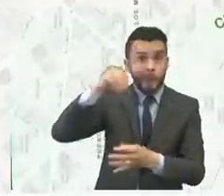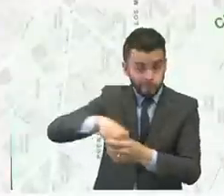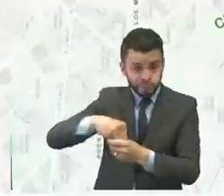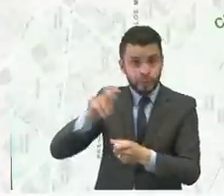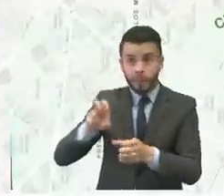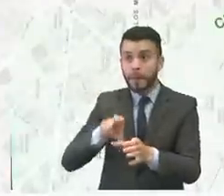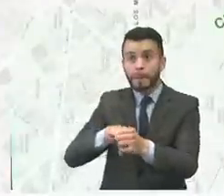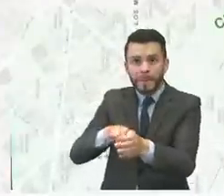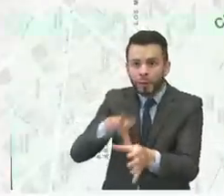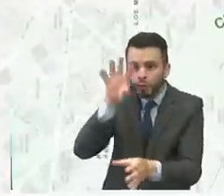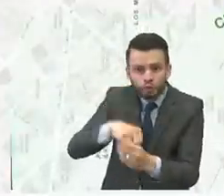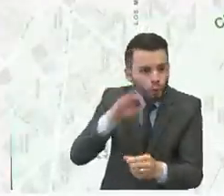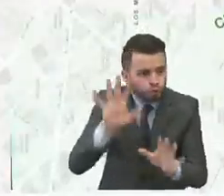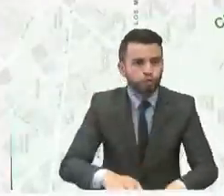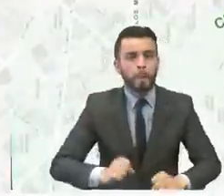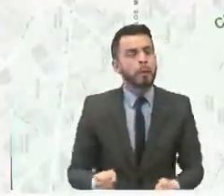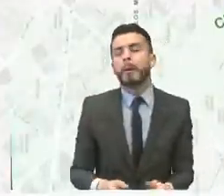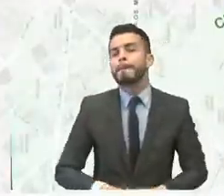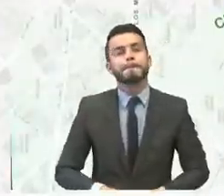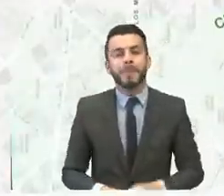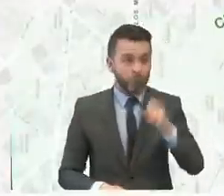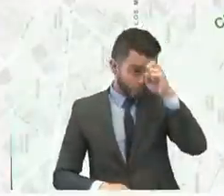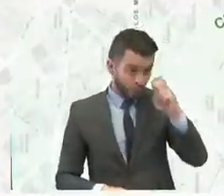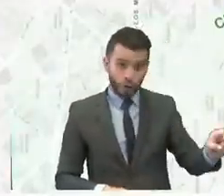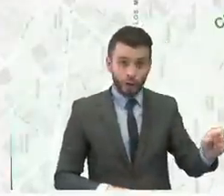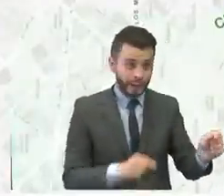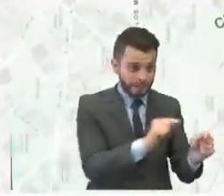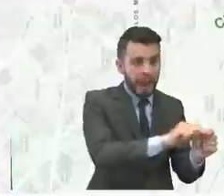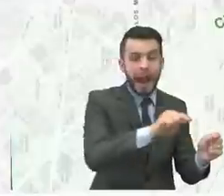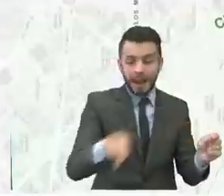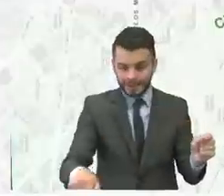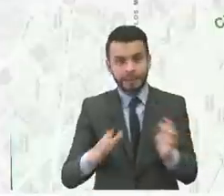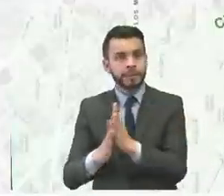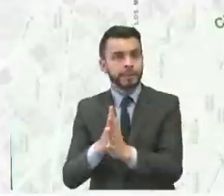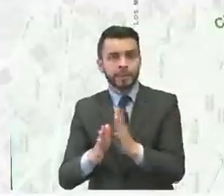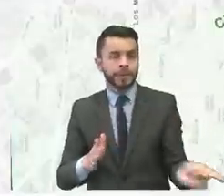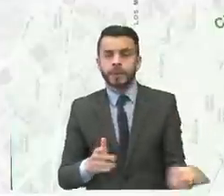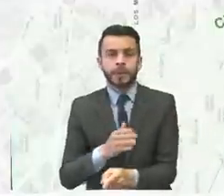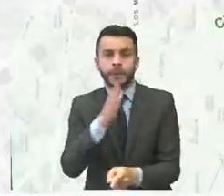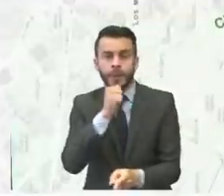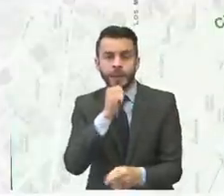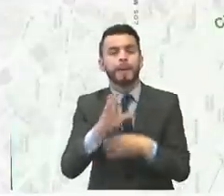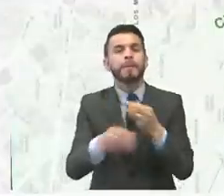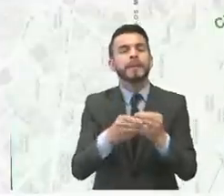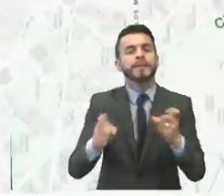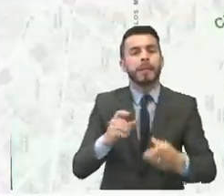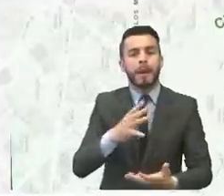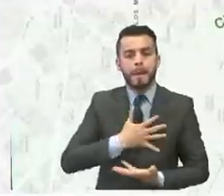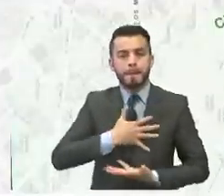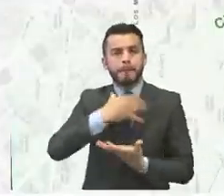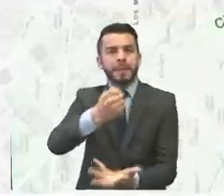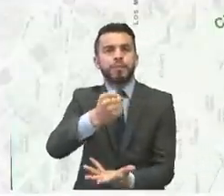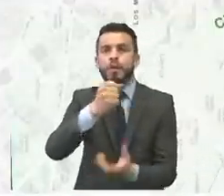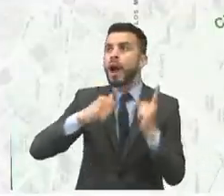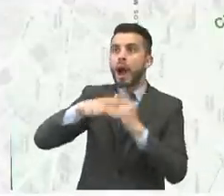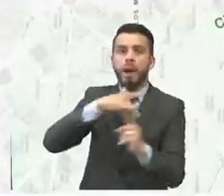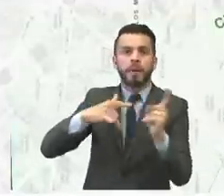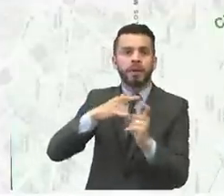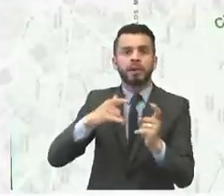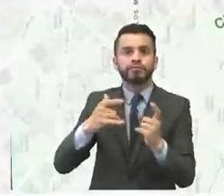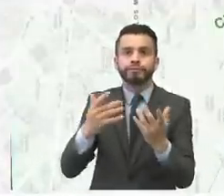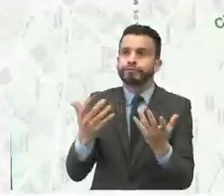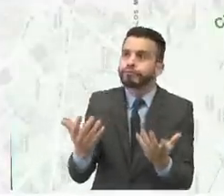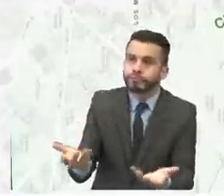Eso es una gran desventaja para quien arranca en el norte y viene hacia el centro. Tiene un patrimonio ambiental desaprovechado. Es que los cerros de Bogotá no se